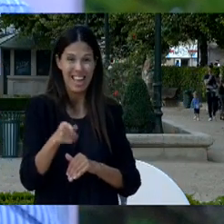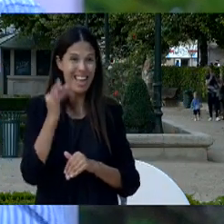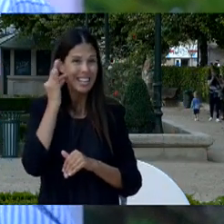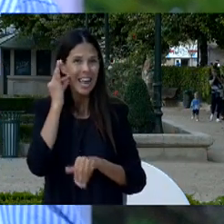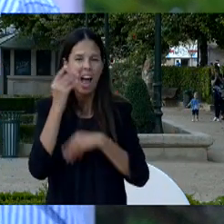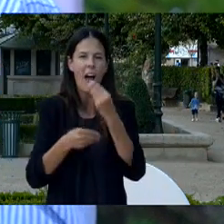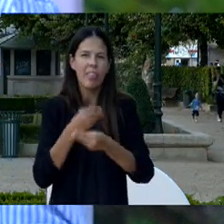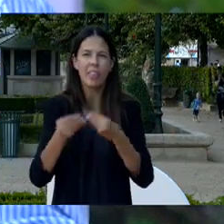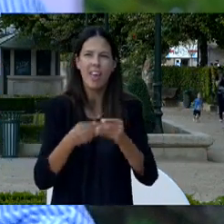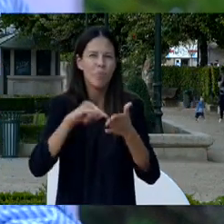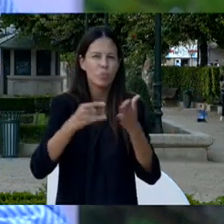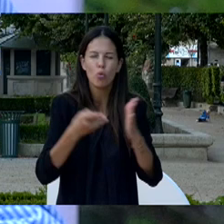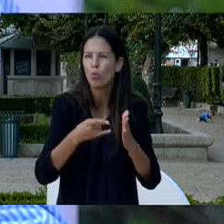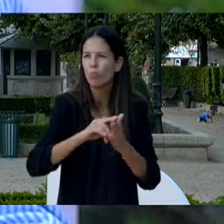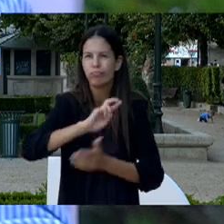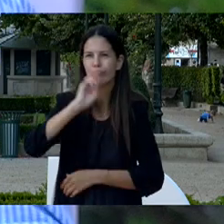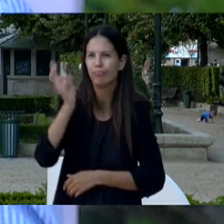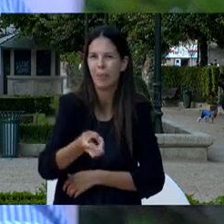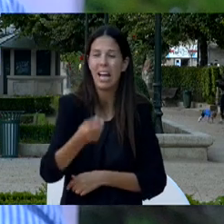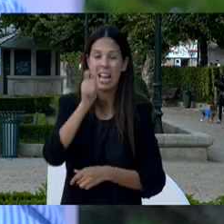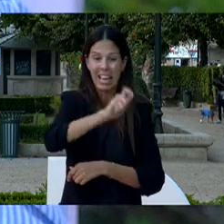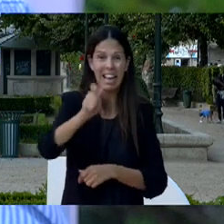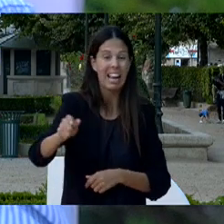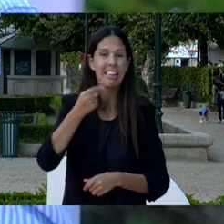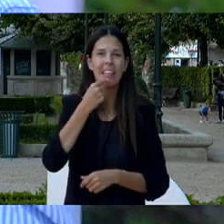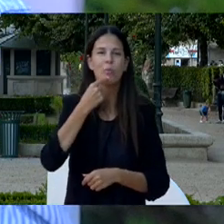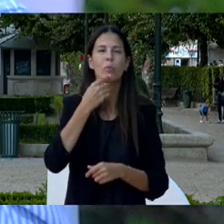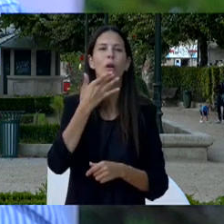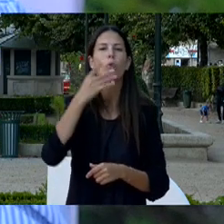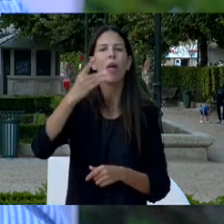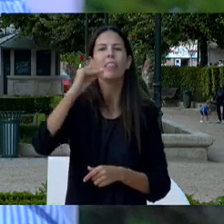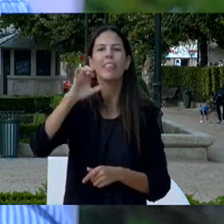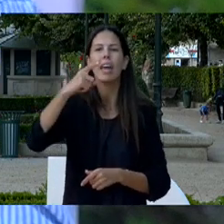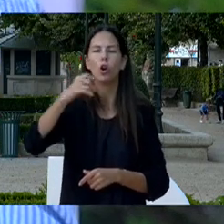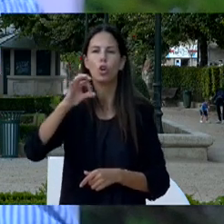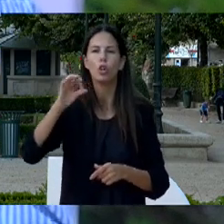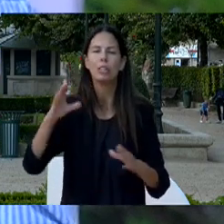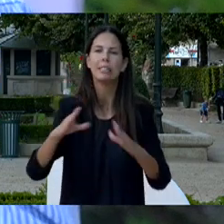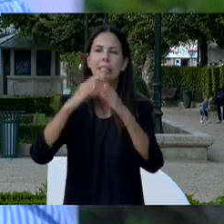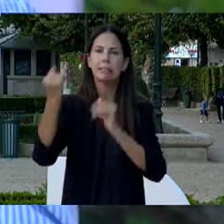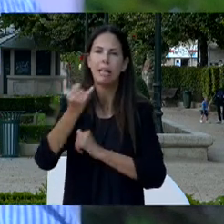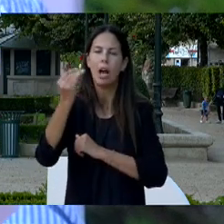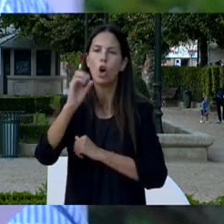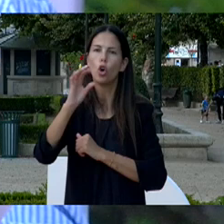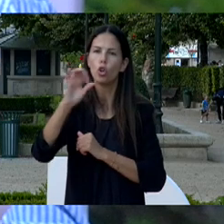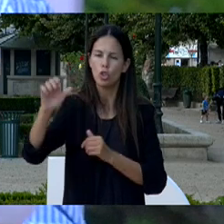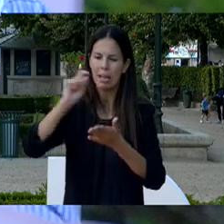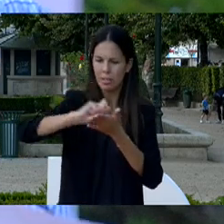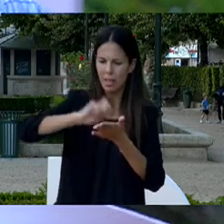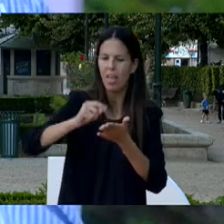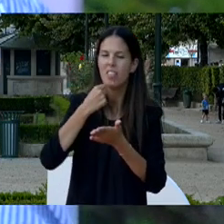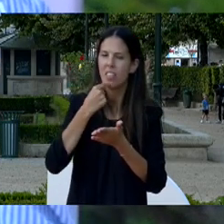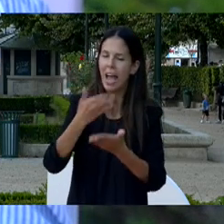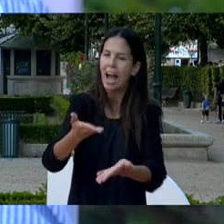a todos os métodos. Hai xente que deixou escrito, como Diego San José, que deixou escrito de axuda de Ernestino